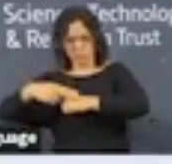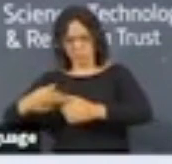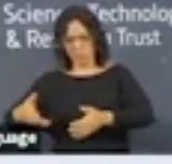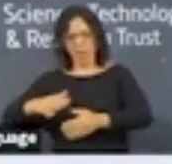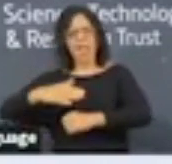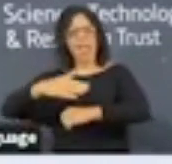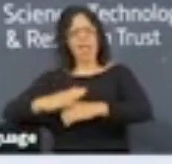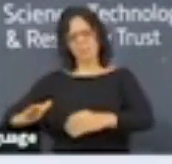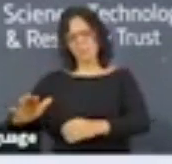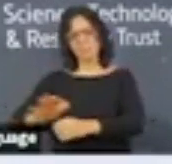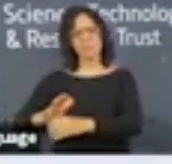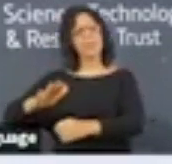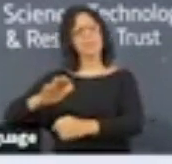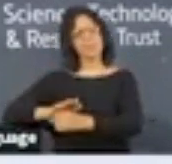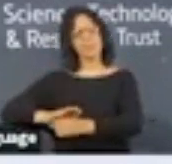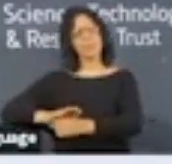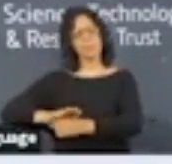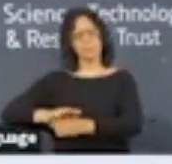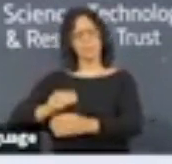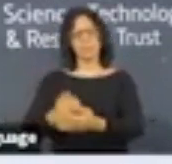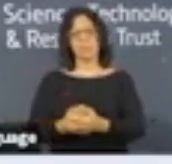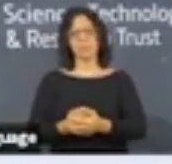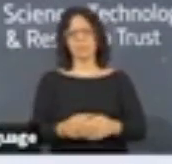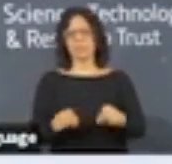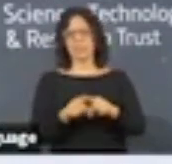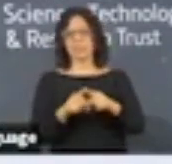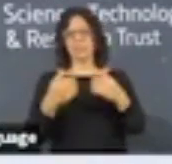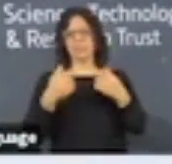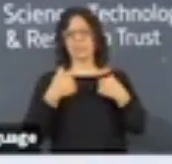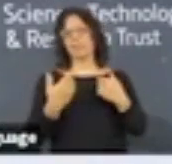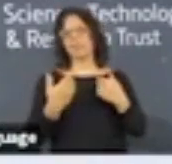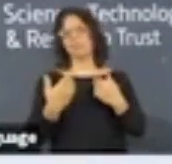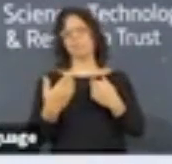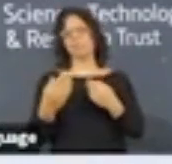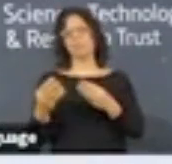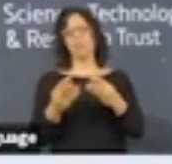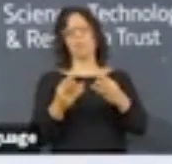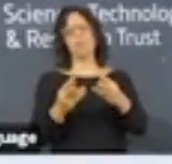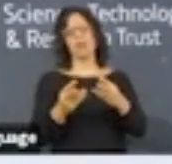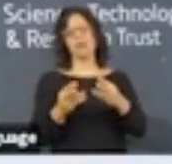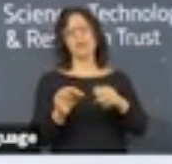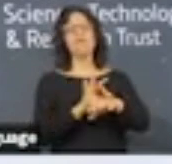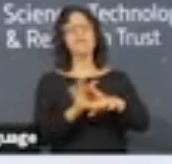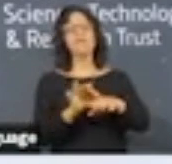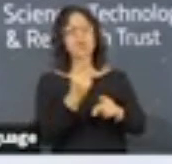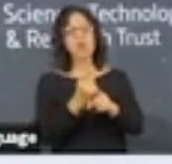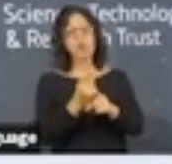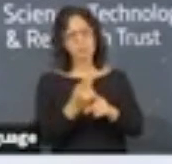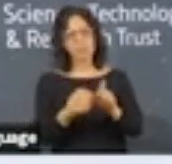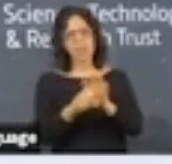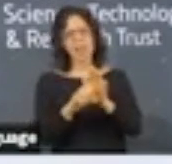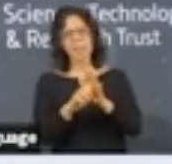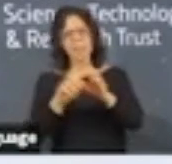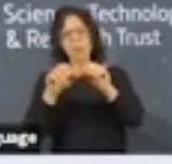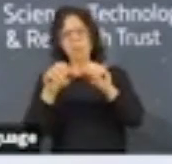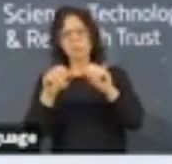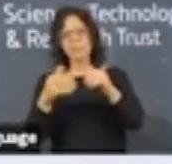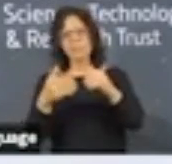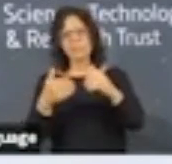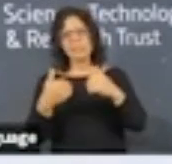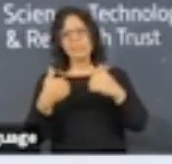también un número de larvicidas muy efectivos que son biorracionales o biodegradables, poco